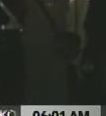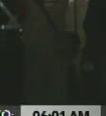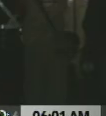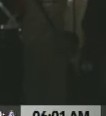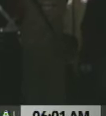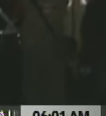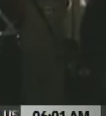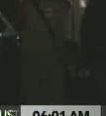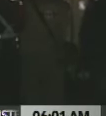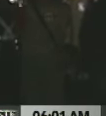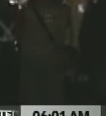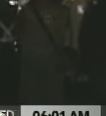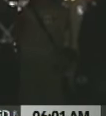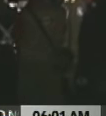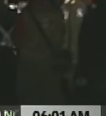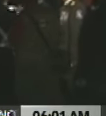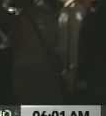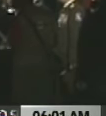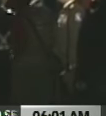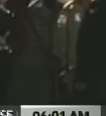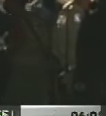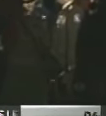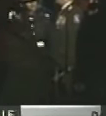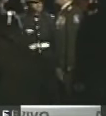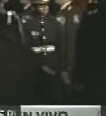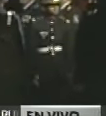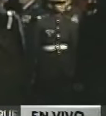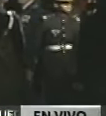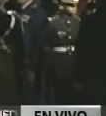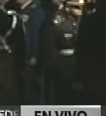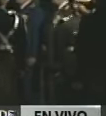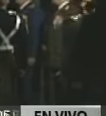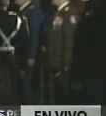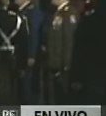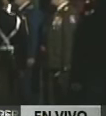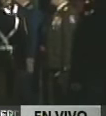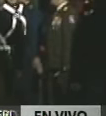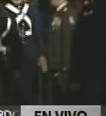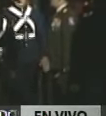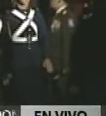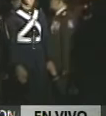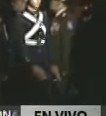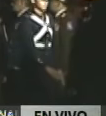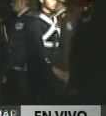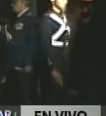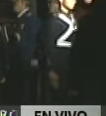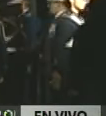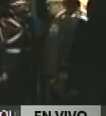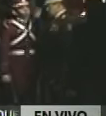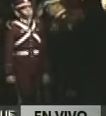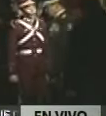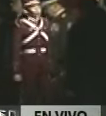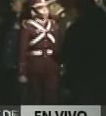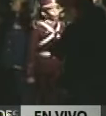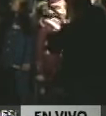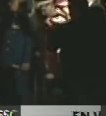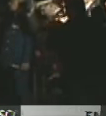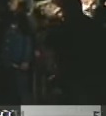del Estado Mayor Conjunto del Comando Estratégico Operacional. El ciudadano mayor general Juan de Jesús García